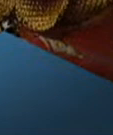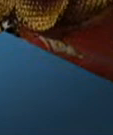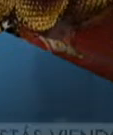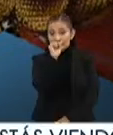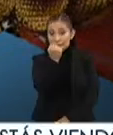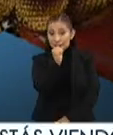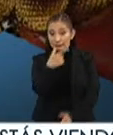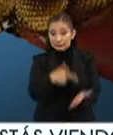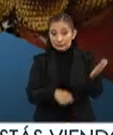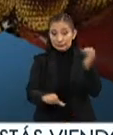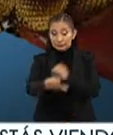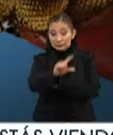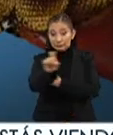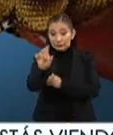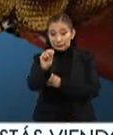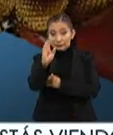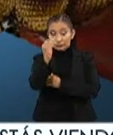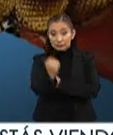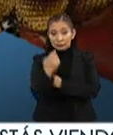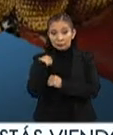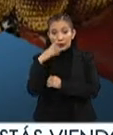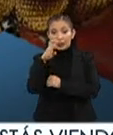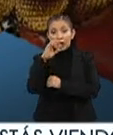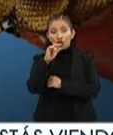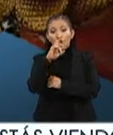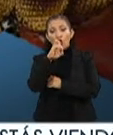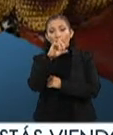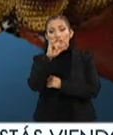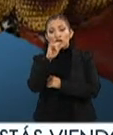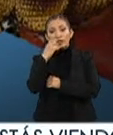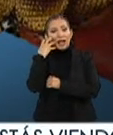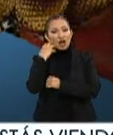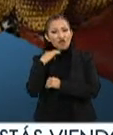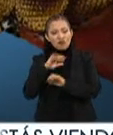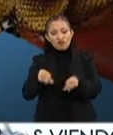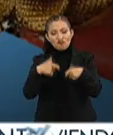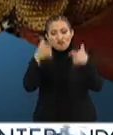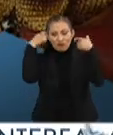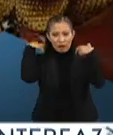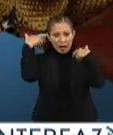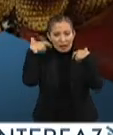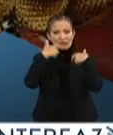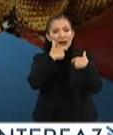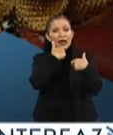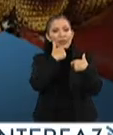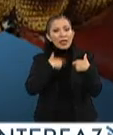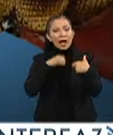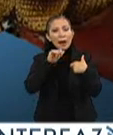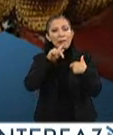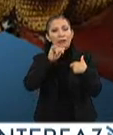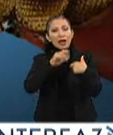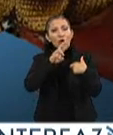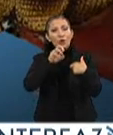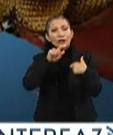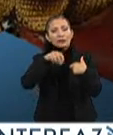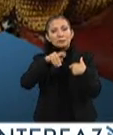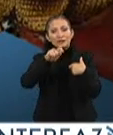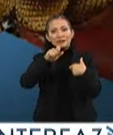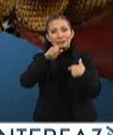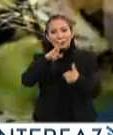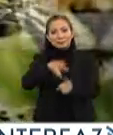El 3 de septiembre de 1189, Ricardo Corazón de León fue coronado rey de Inglaterra en la abadía de